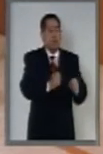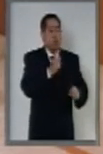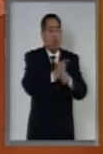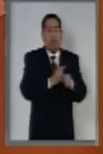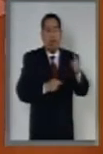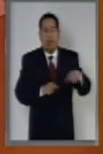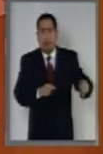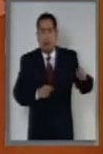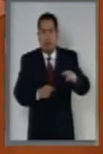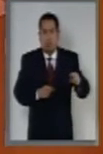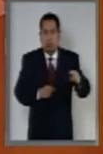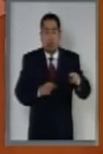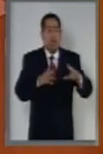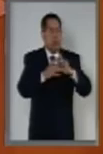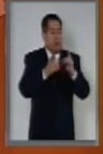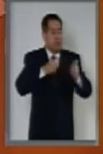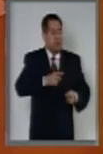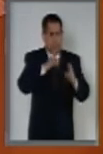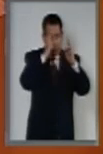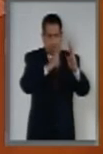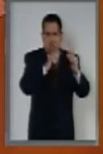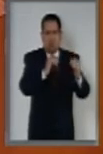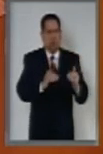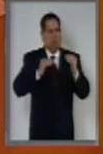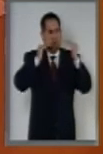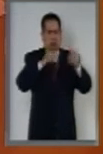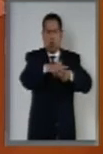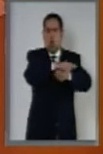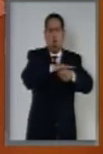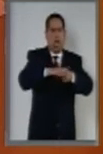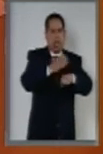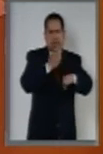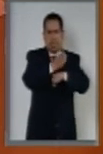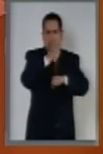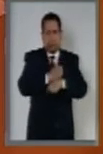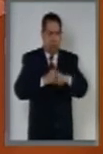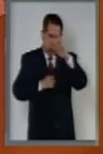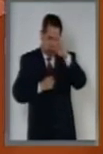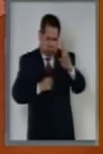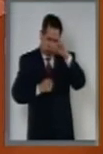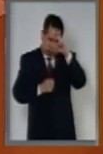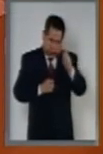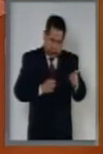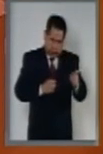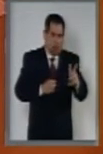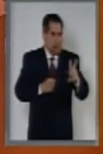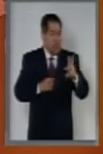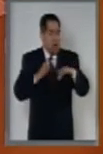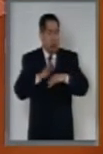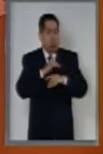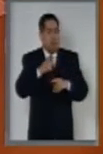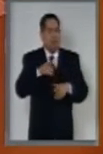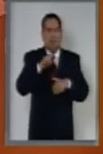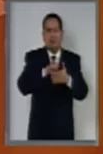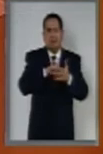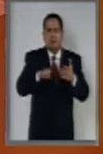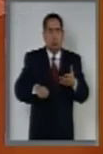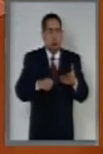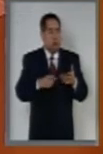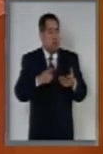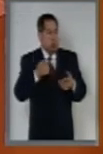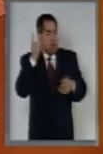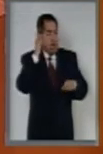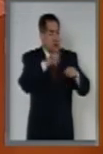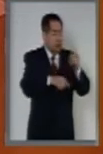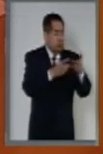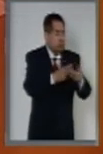pública y se ha respetado la soberanía local, ya que los asuntos vinculados con la desaparición de poderes y